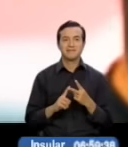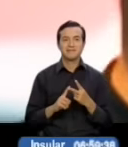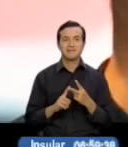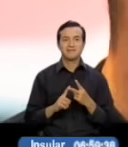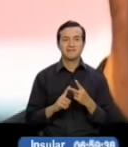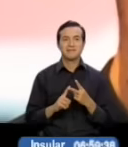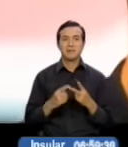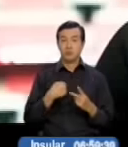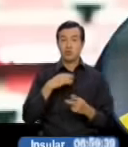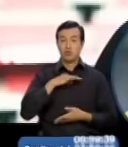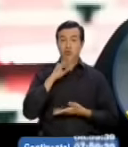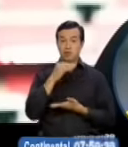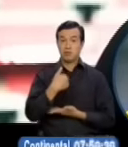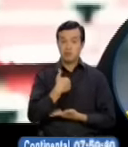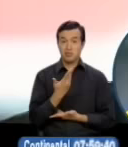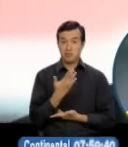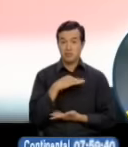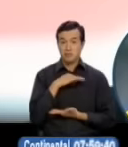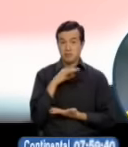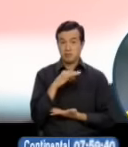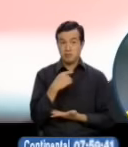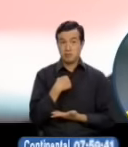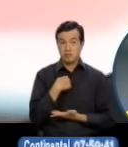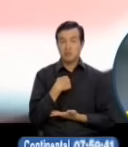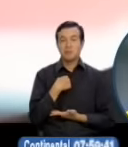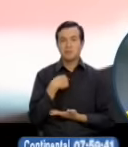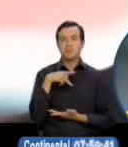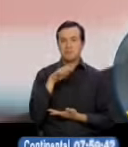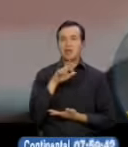I can choose me, so me with Pelé.